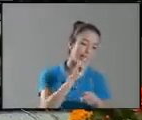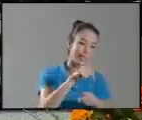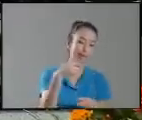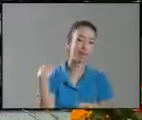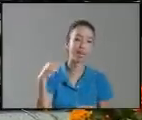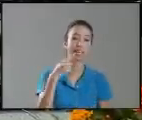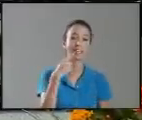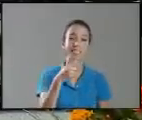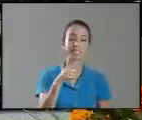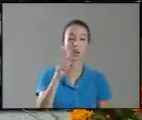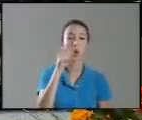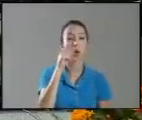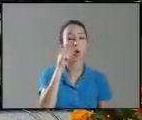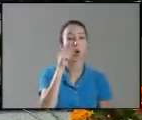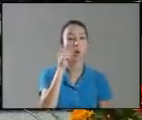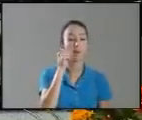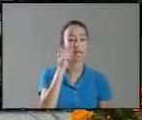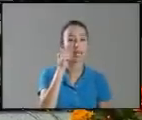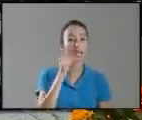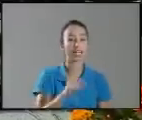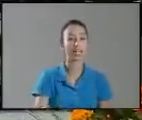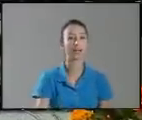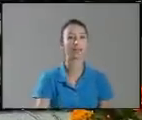si la palabra hombre aquí, ¿cuál es?